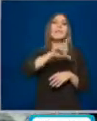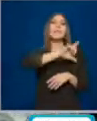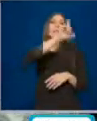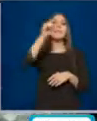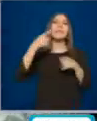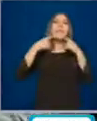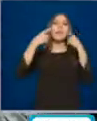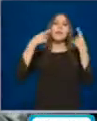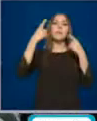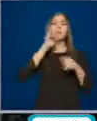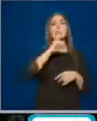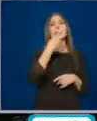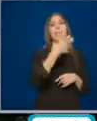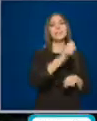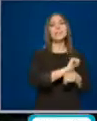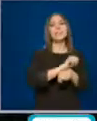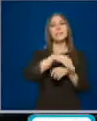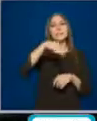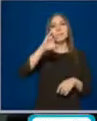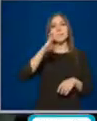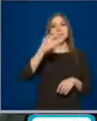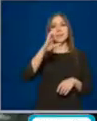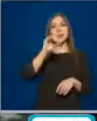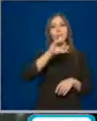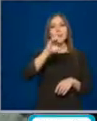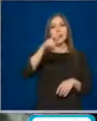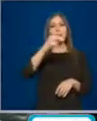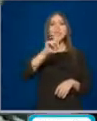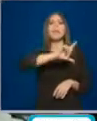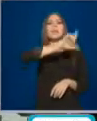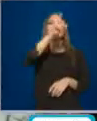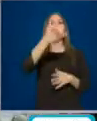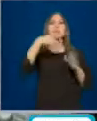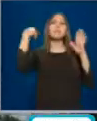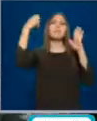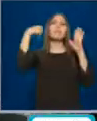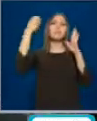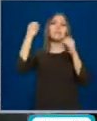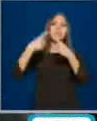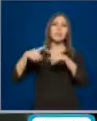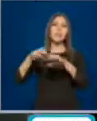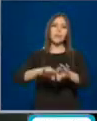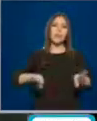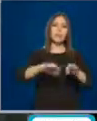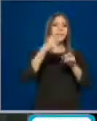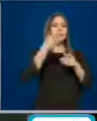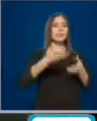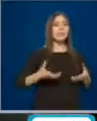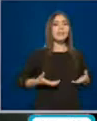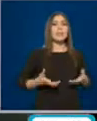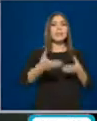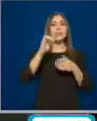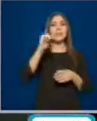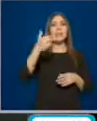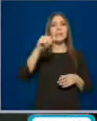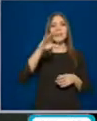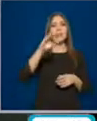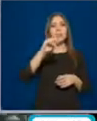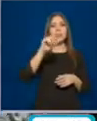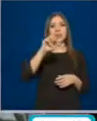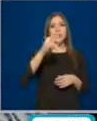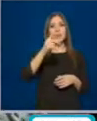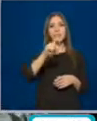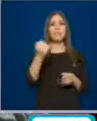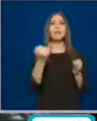cantidad de películas bien importantes. Y acá, tío Alberto, está la calzada Ignacio Zaragoza, que también tenía más